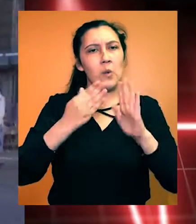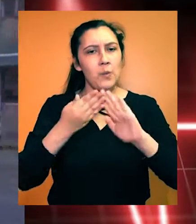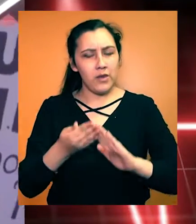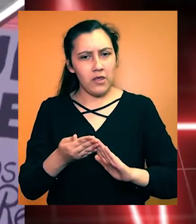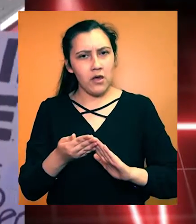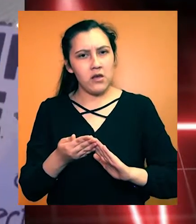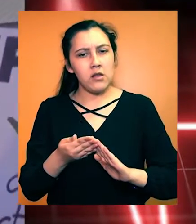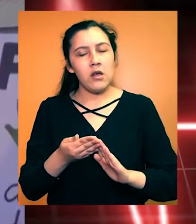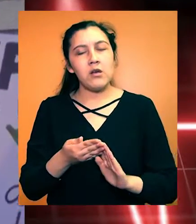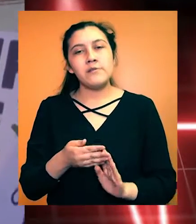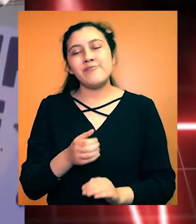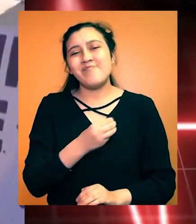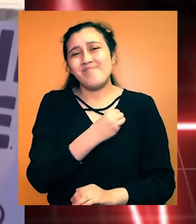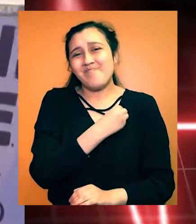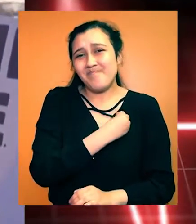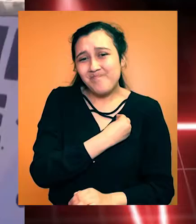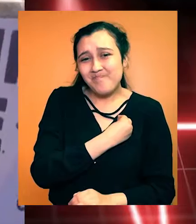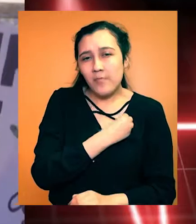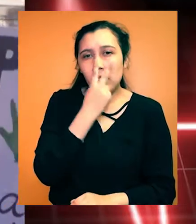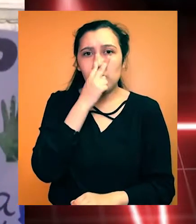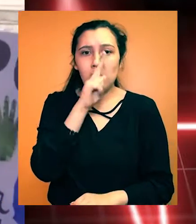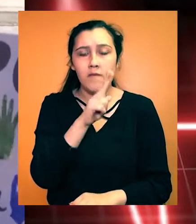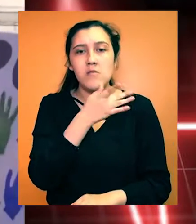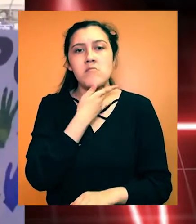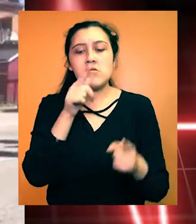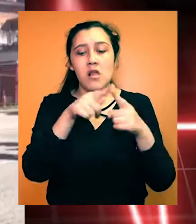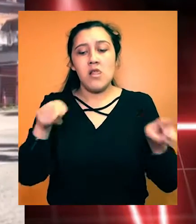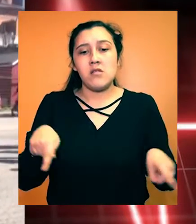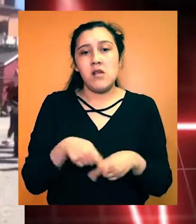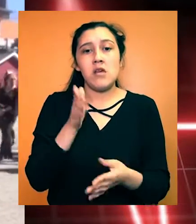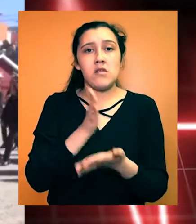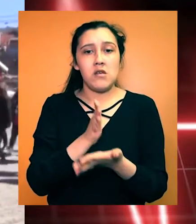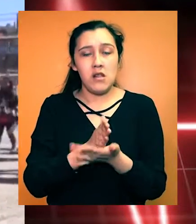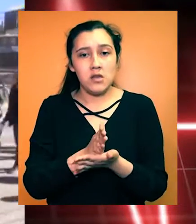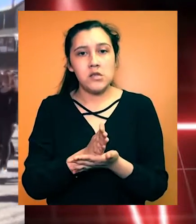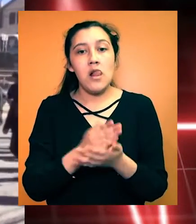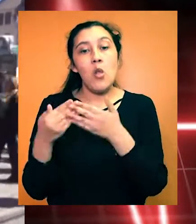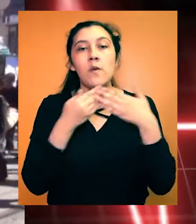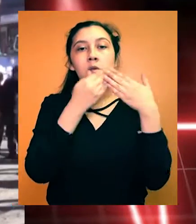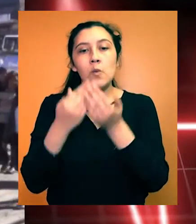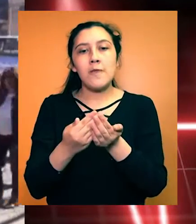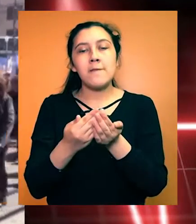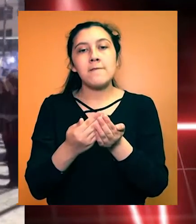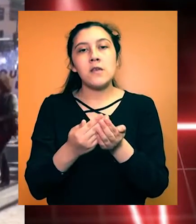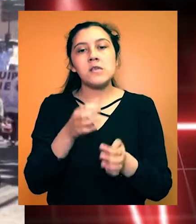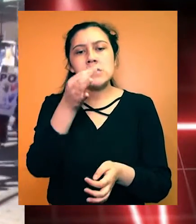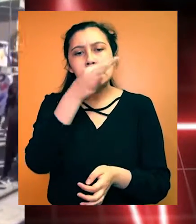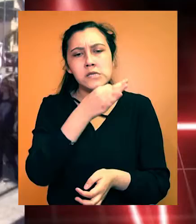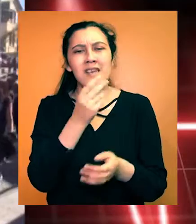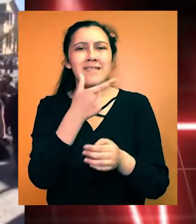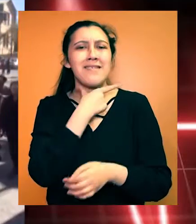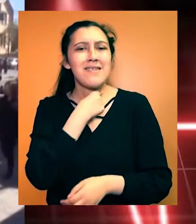en que la comunidad está sentida y eso se deja notar en las aulas, donde los jóvenes exigen la vuelta de quien por